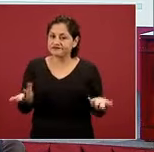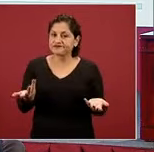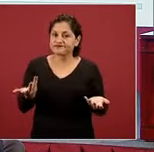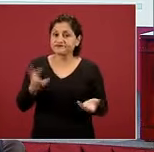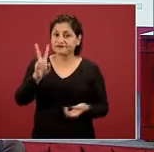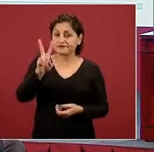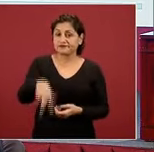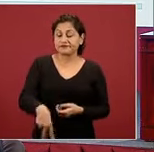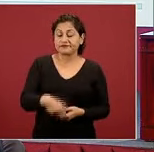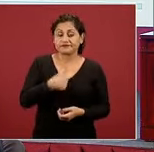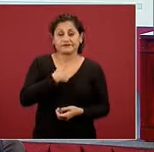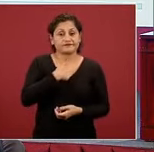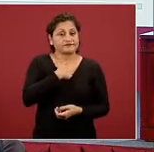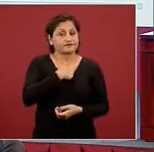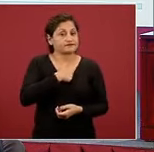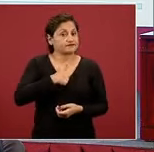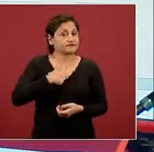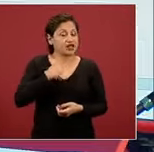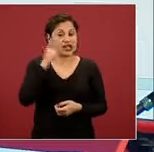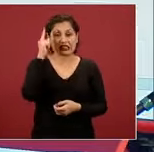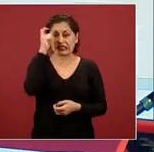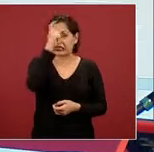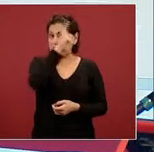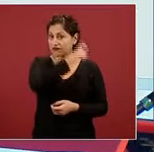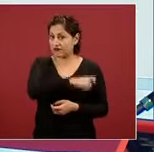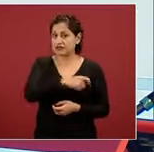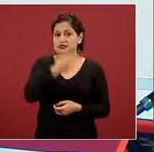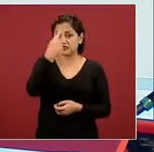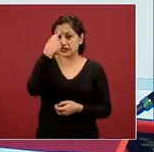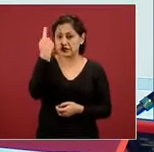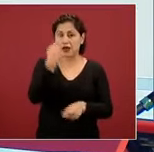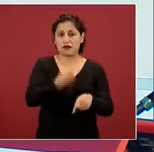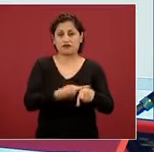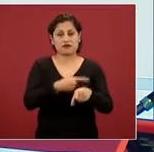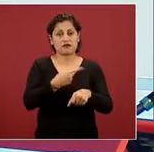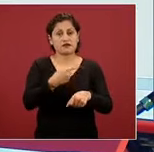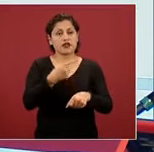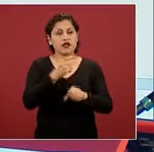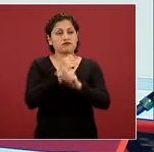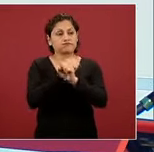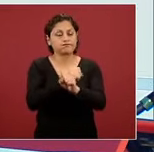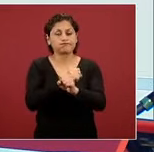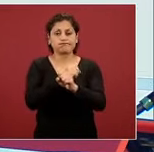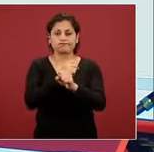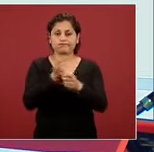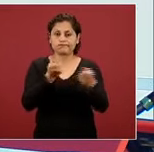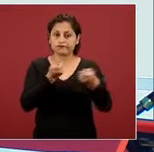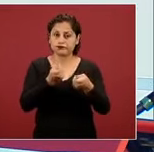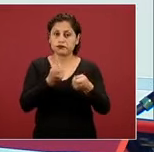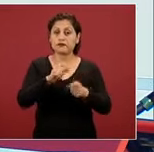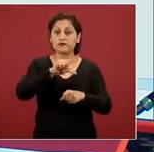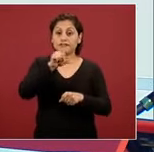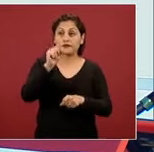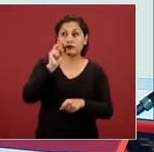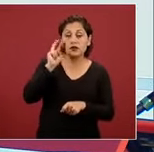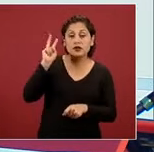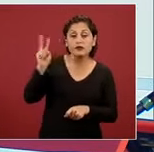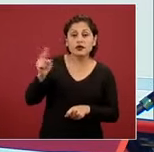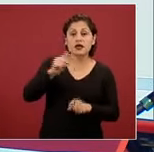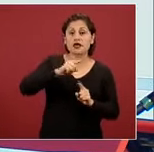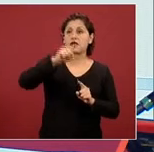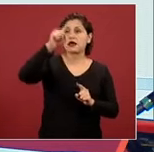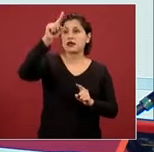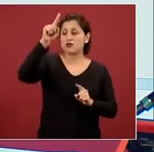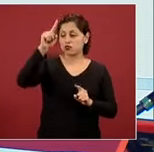hubo situaciones muy difíciles para enfrentar la epidemia. Posteriormente hubo un descenso y rumbo al verano, aquí